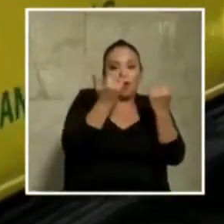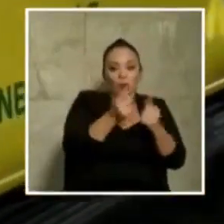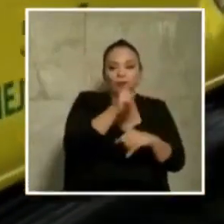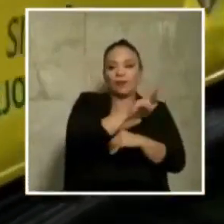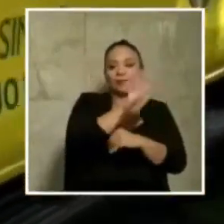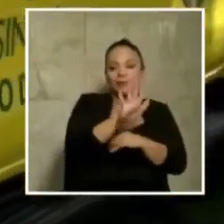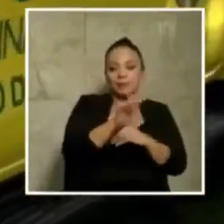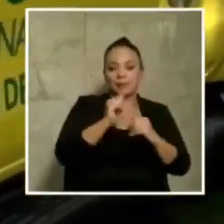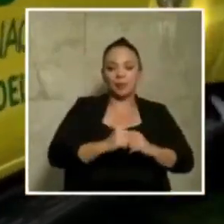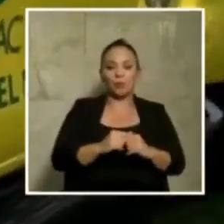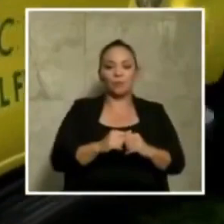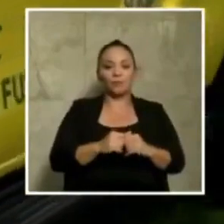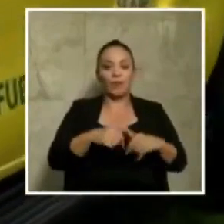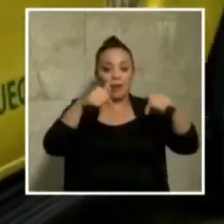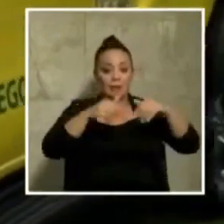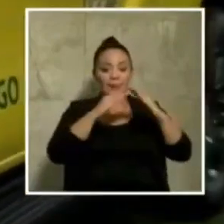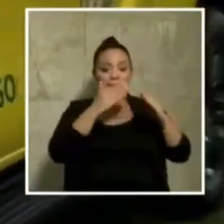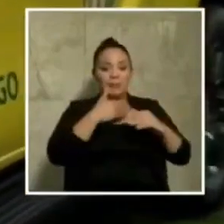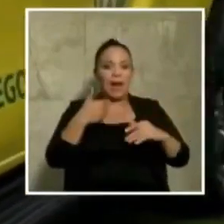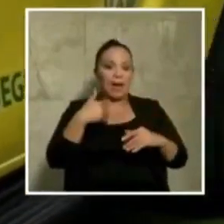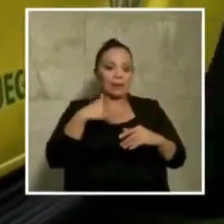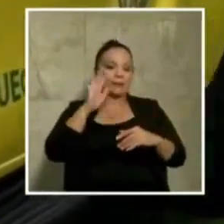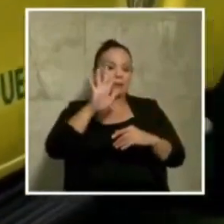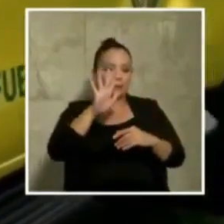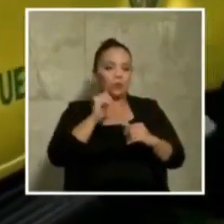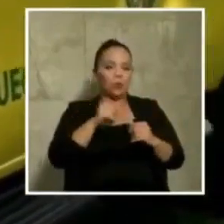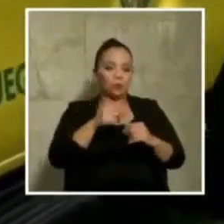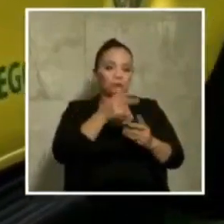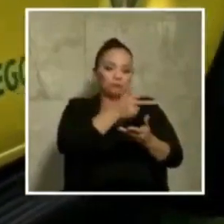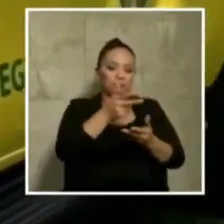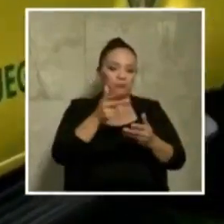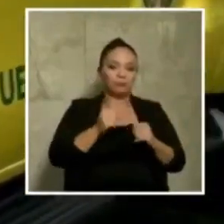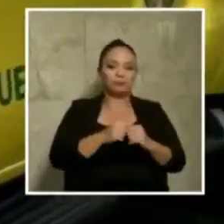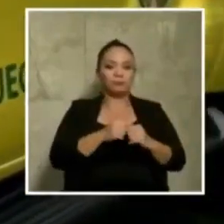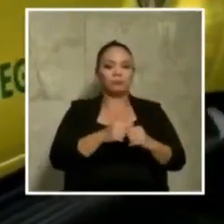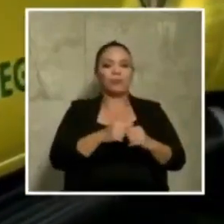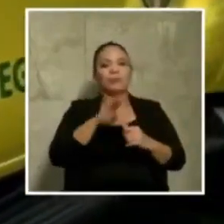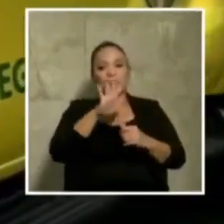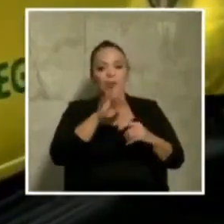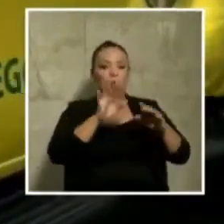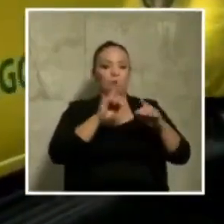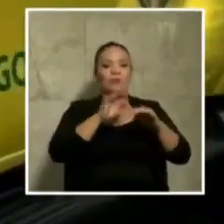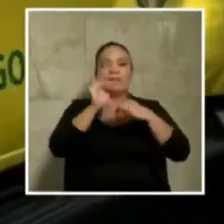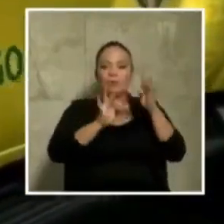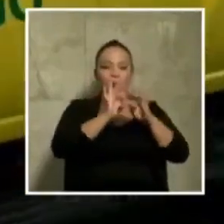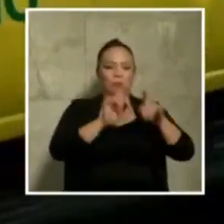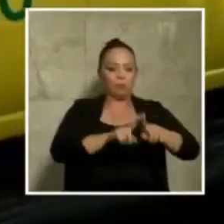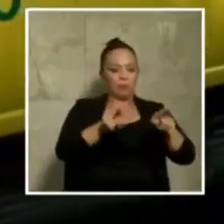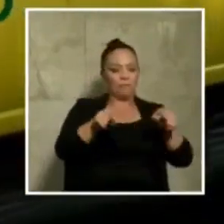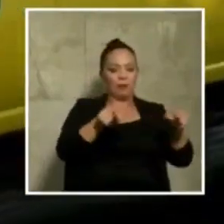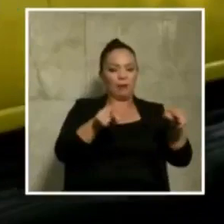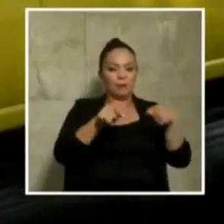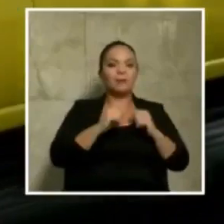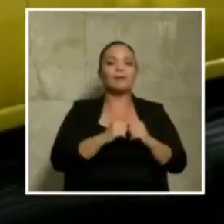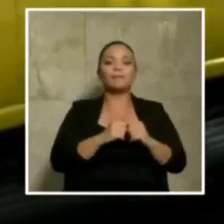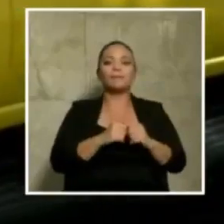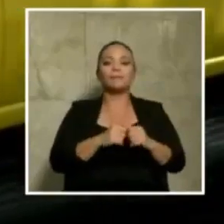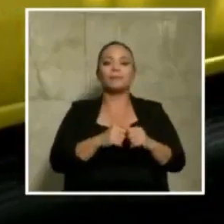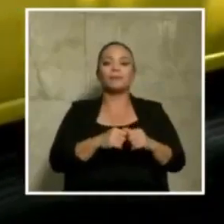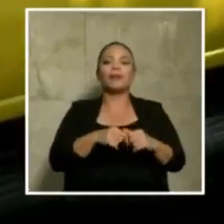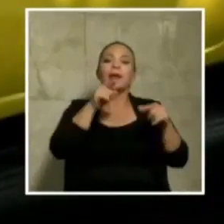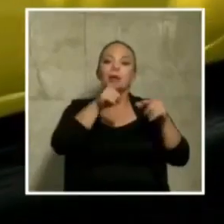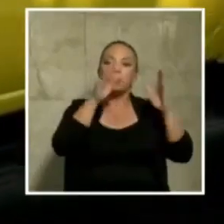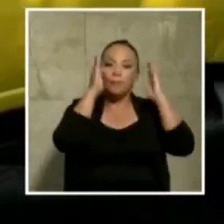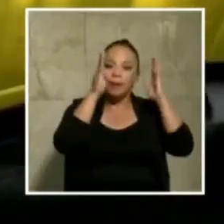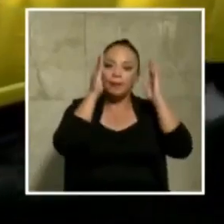Atrás hay 5 unidades, son 11 de este tipo y hay 5 de otro tipo. Con esto aumentamos la capacidad de atención